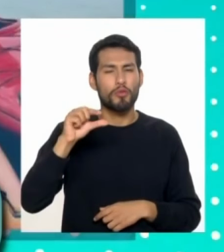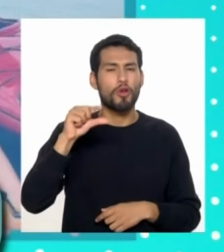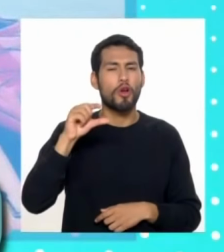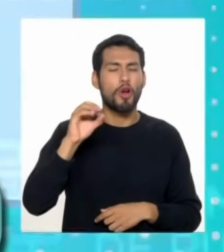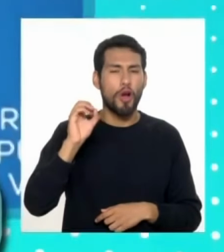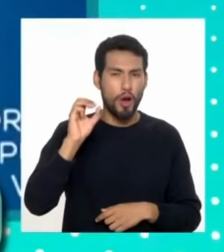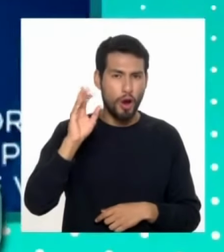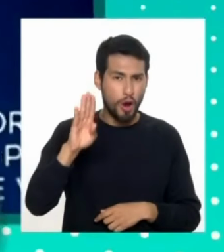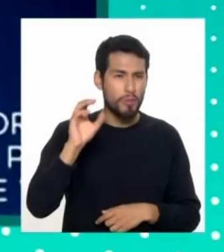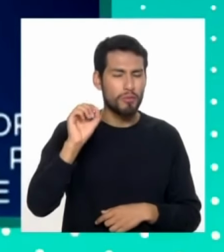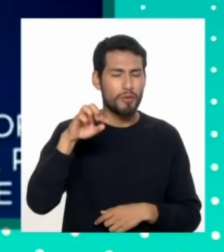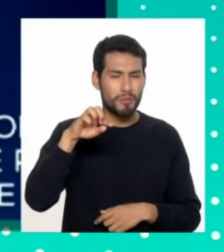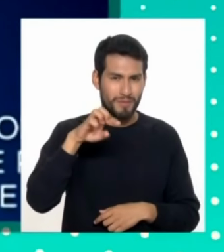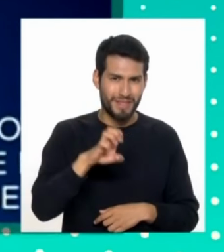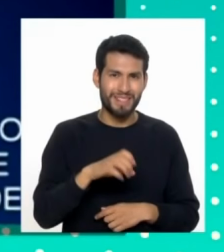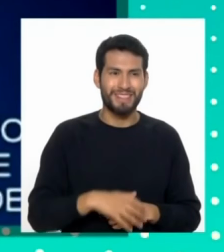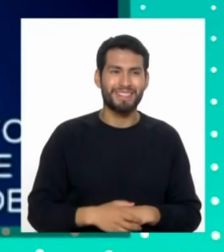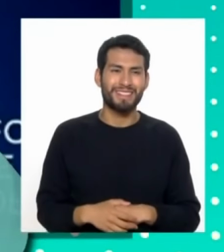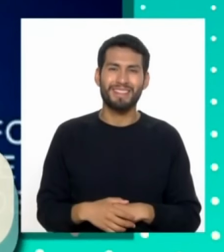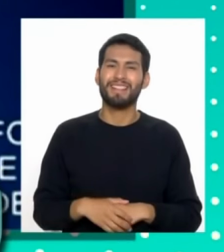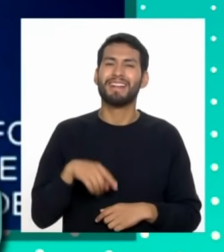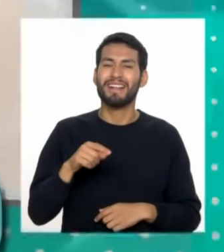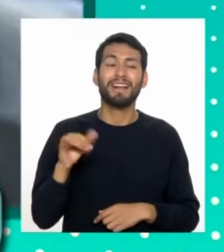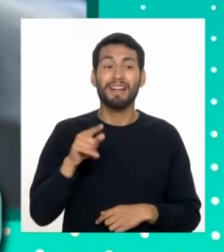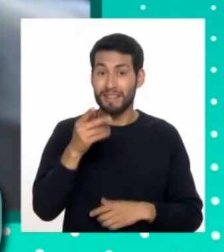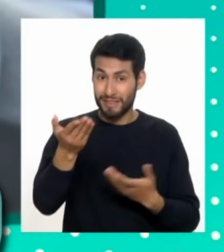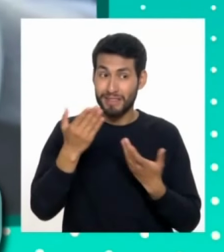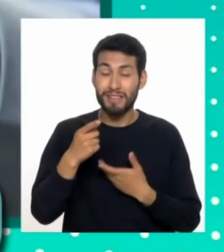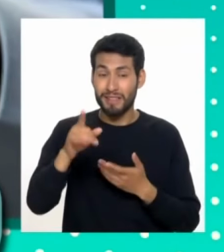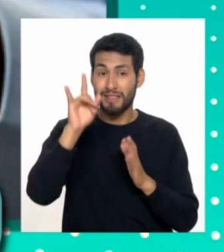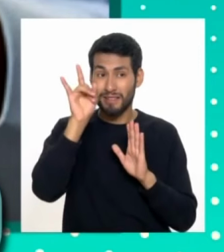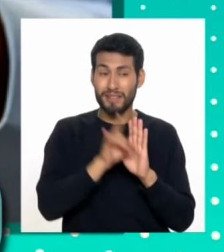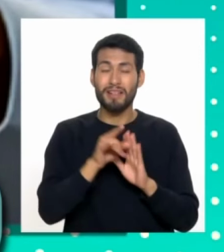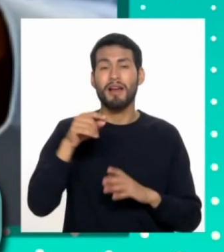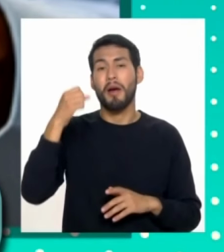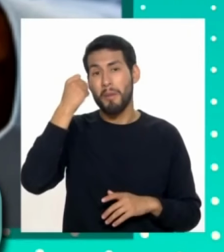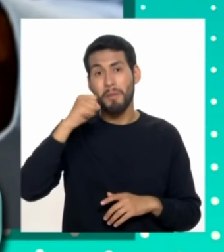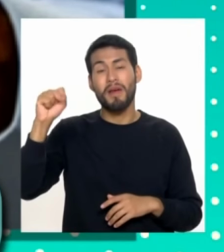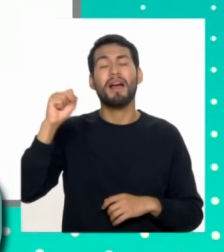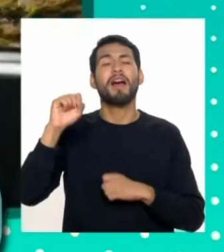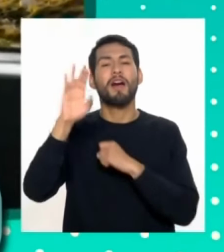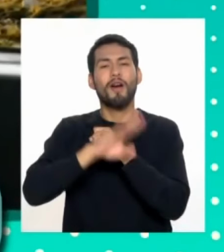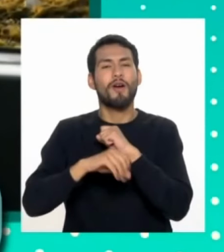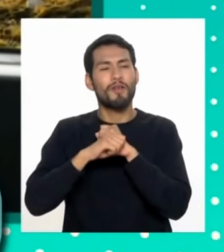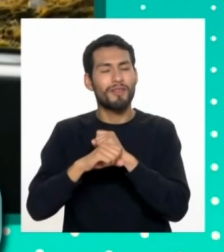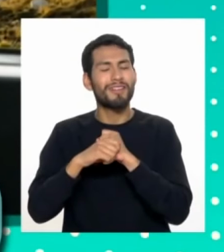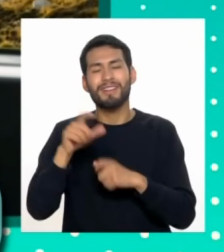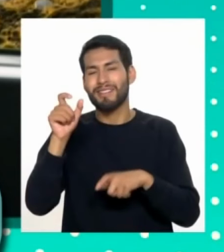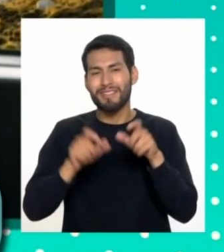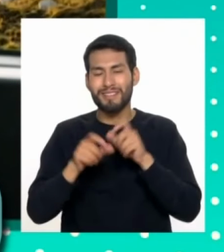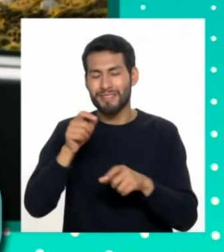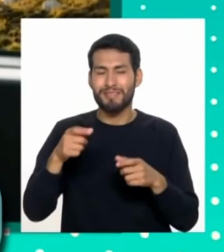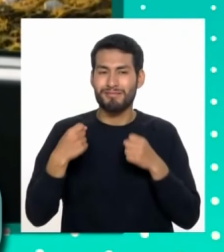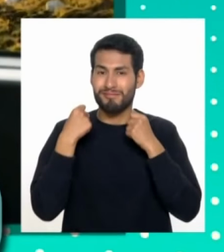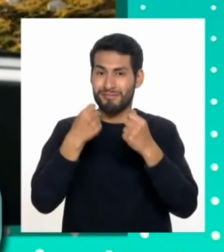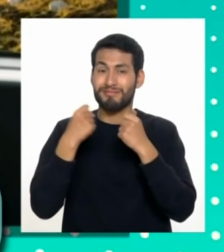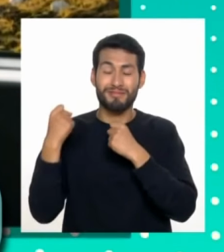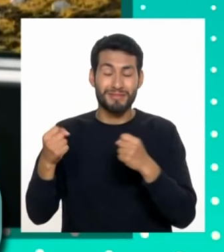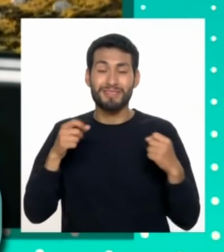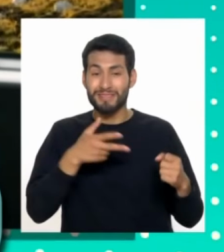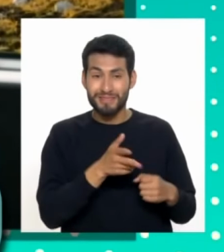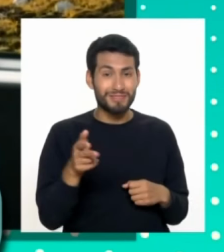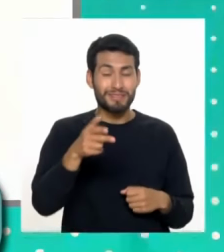webinar.dpdt@mincetur.gov.pe. La Sutran te invita a descargar la aplicación Viaje Seguro, que permitirá a los usuarios del transporte